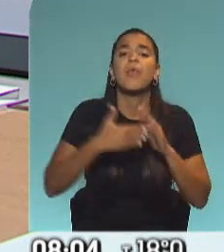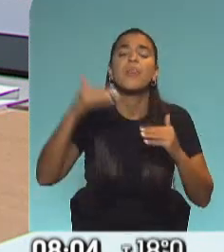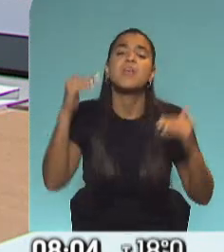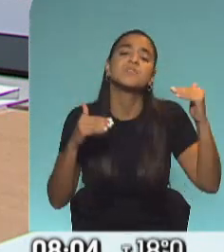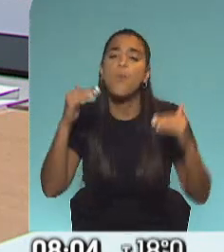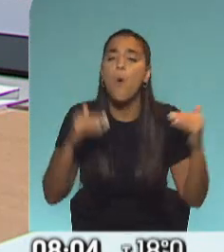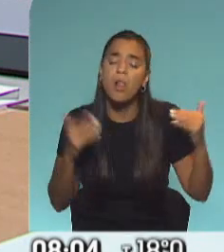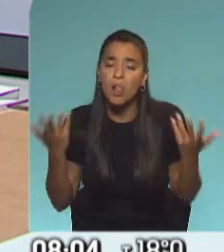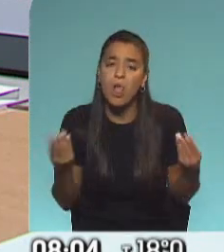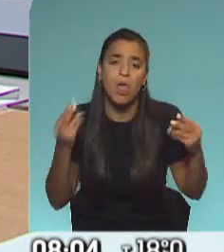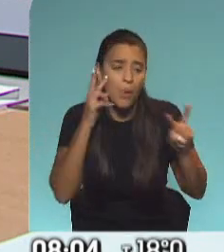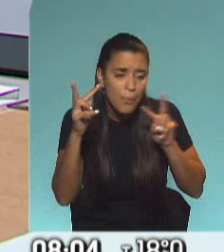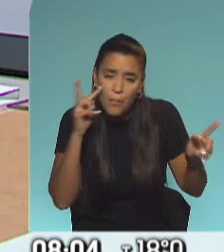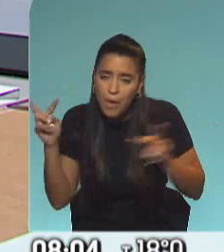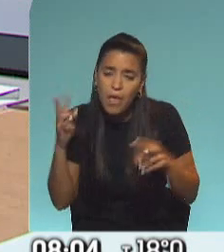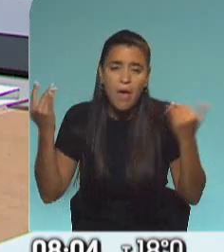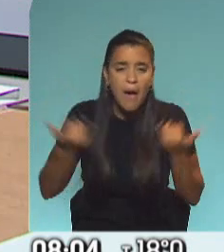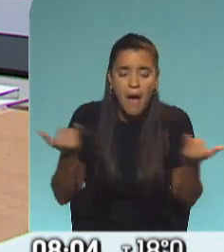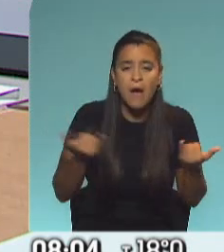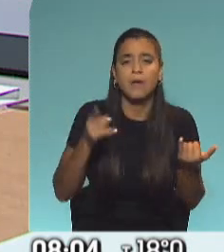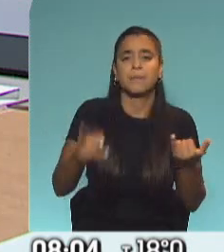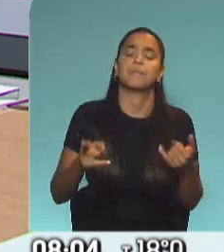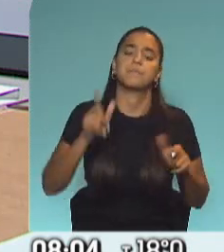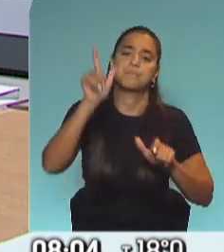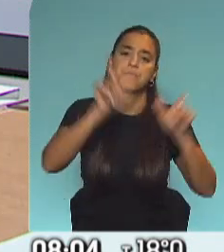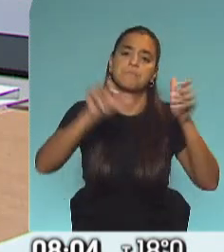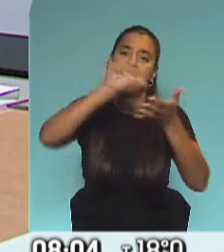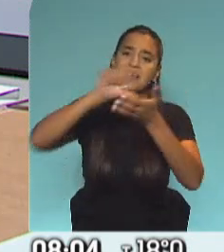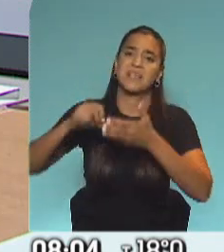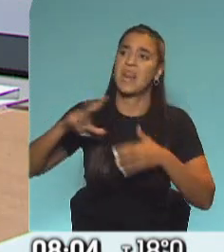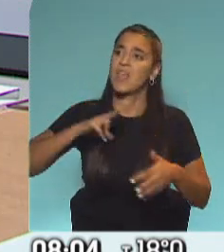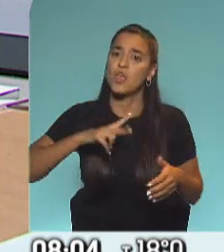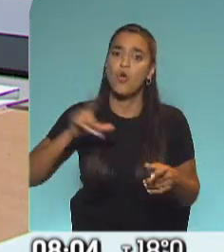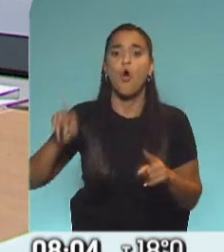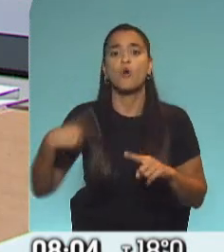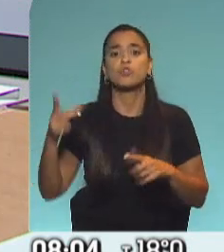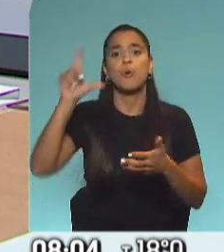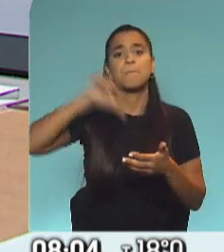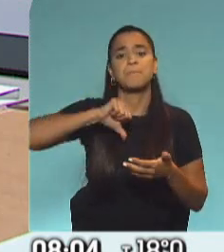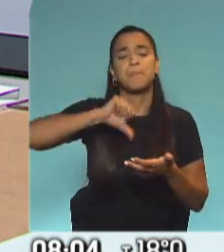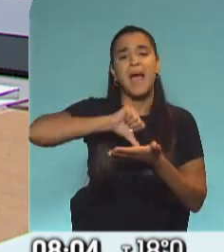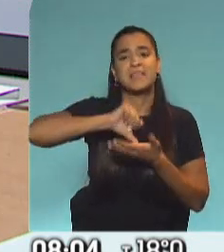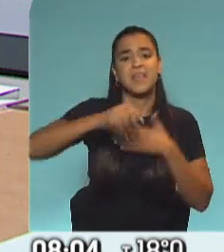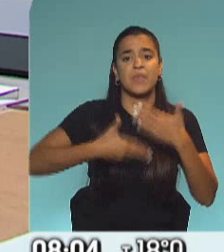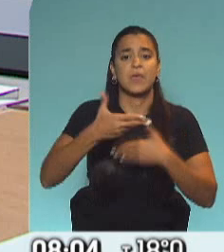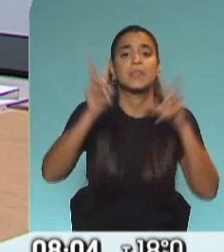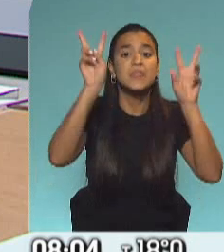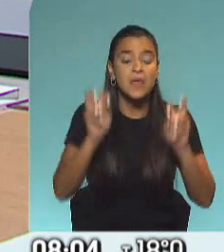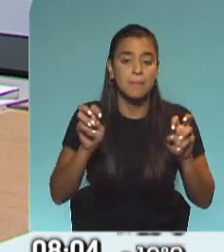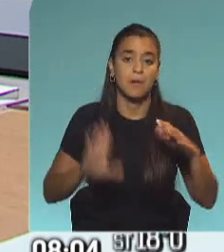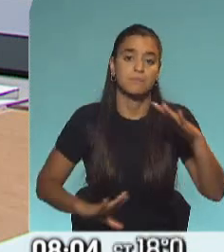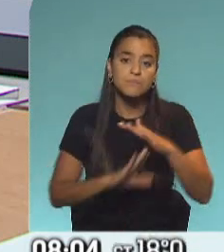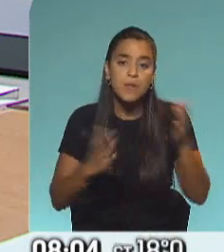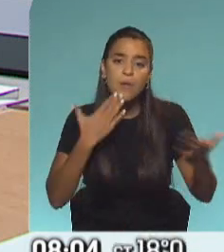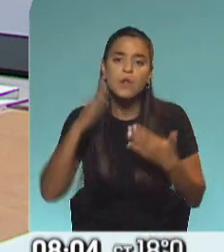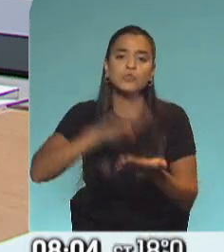que empiezan a observarse, a aparecer entre los países ricos y los países en desarrollo. Estamos con este tema, en principio para